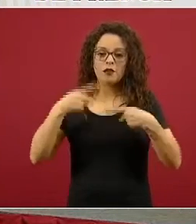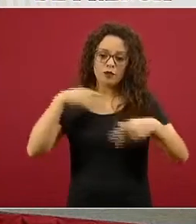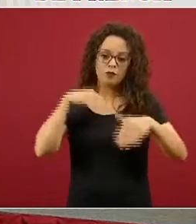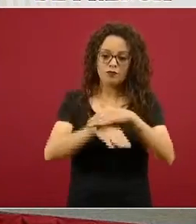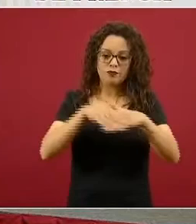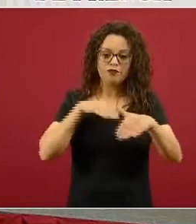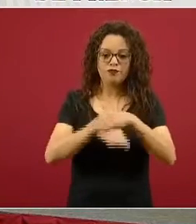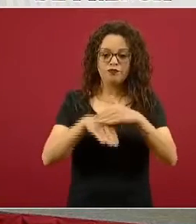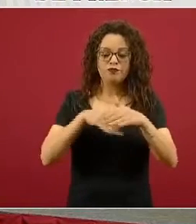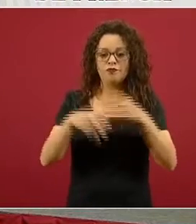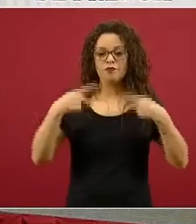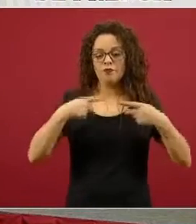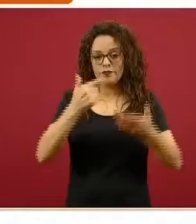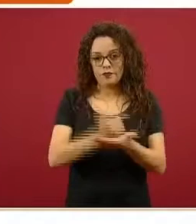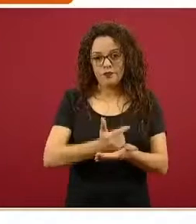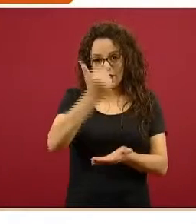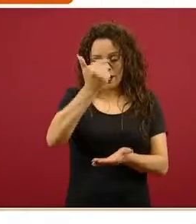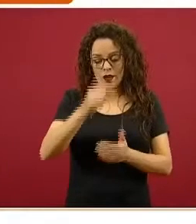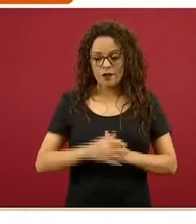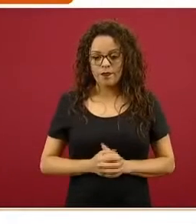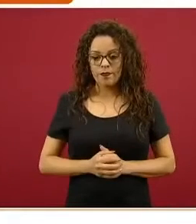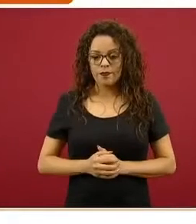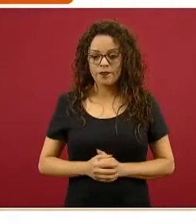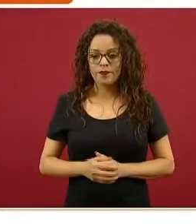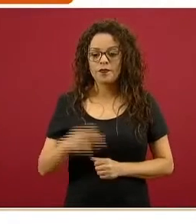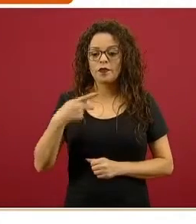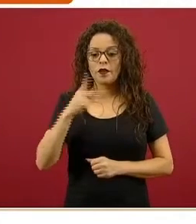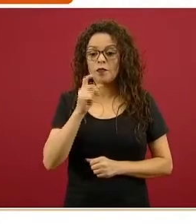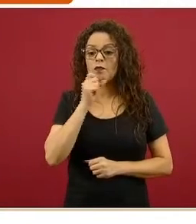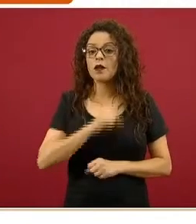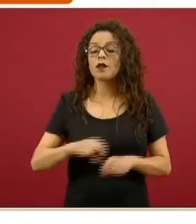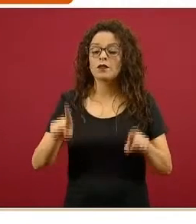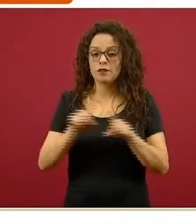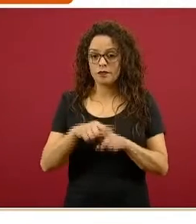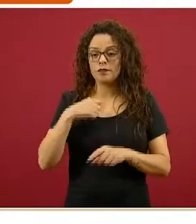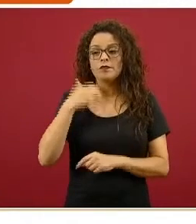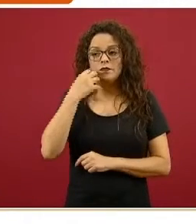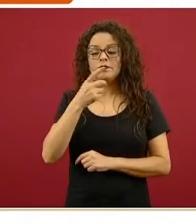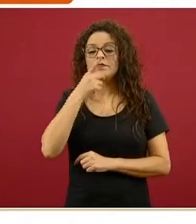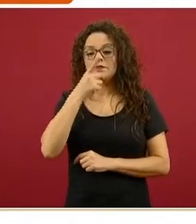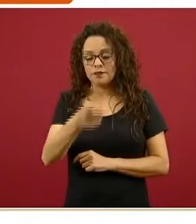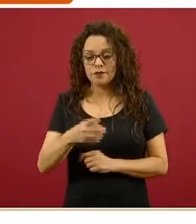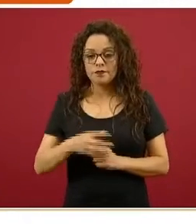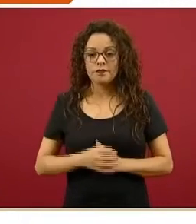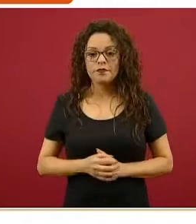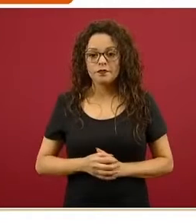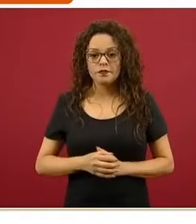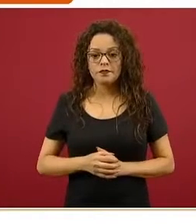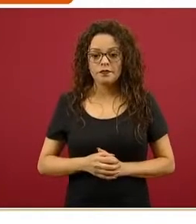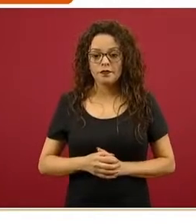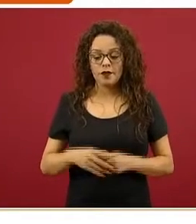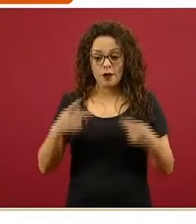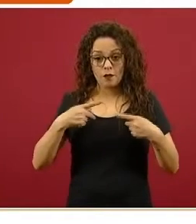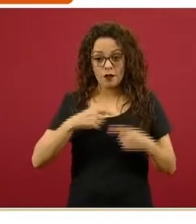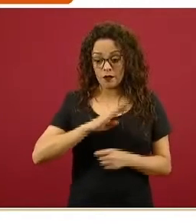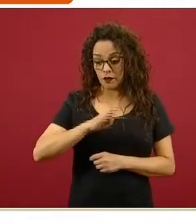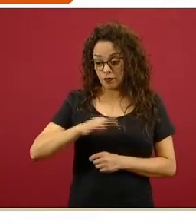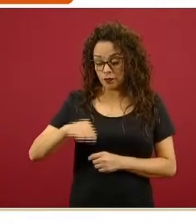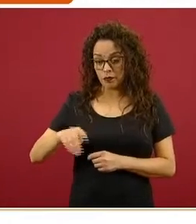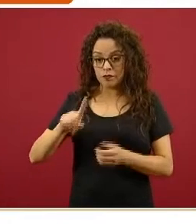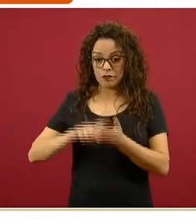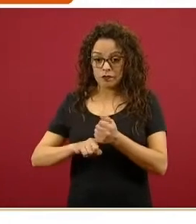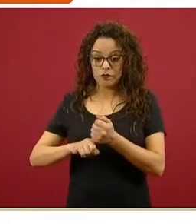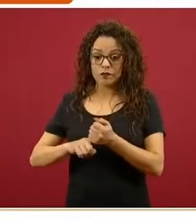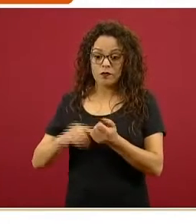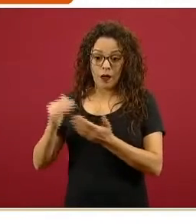de pacientes graves. Sin embargo, también quiero resaltar que aunque las defunciones es un incremento menor, pero sigue,